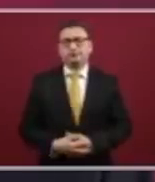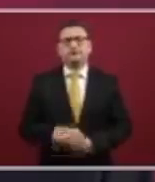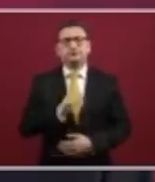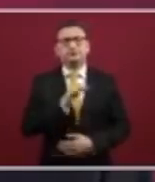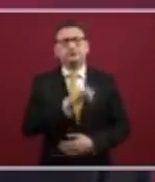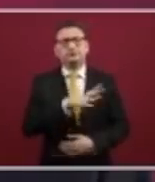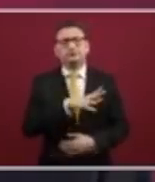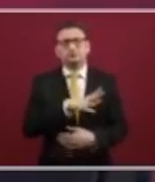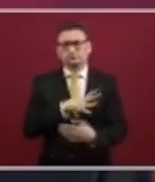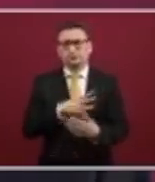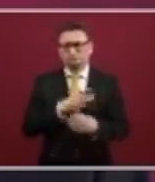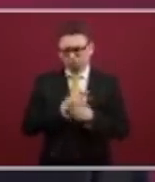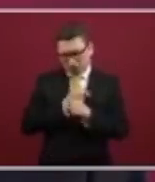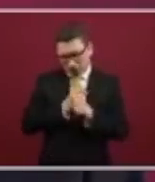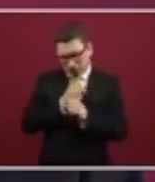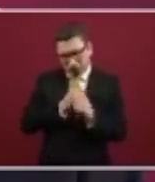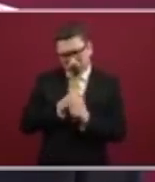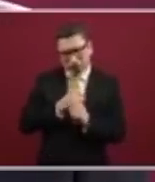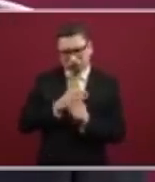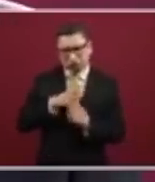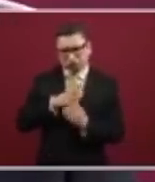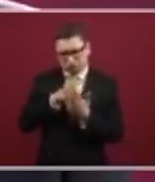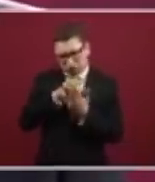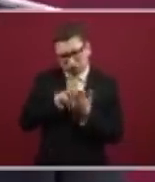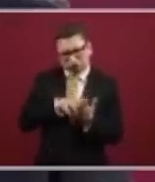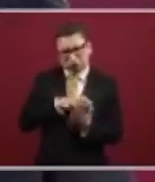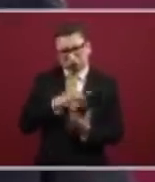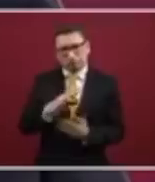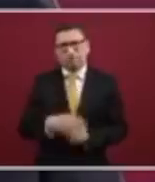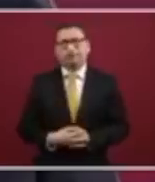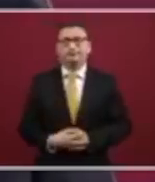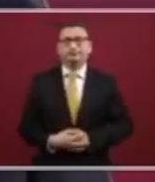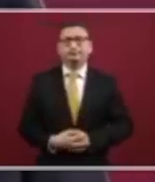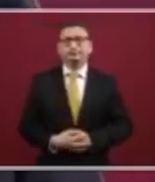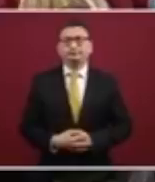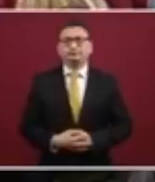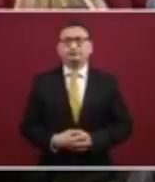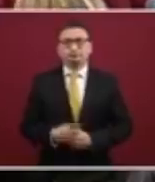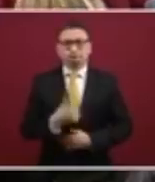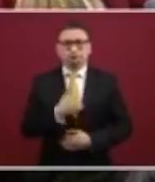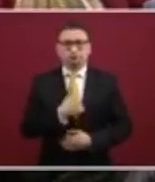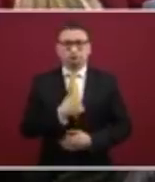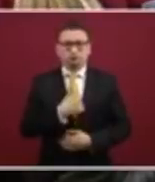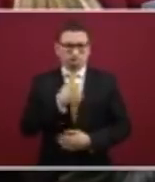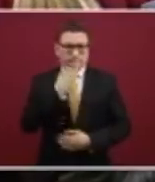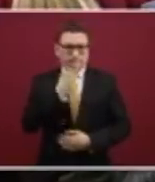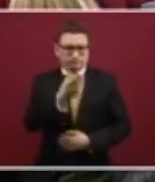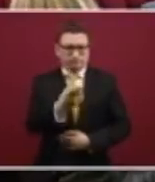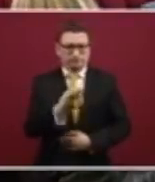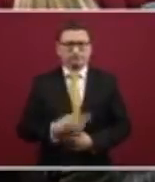existe el estudio. Yo le diría que